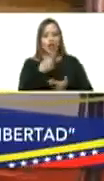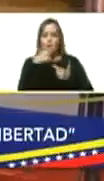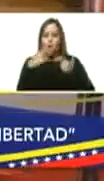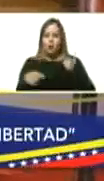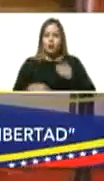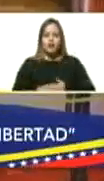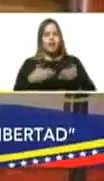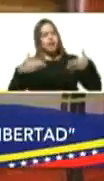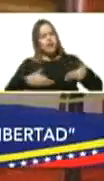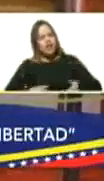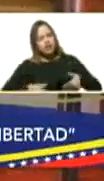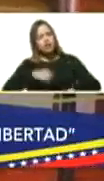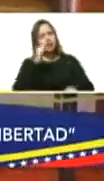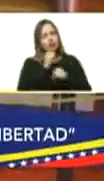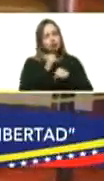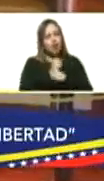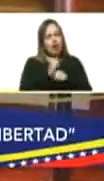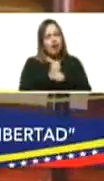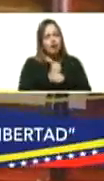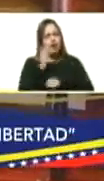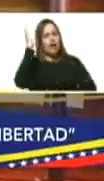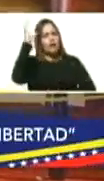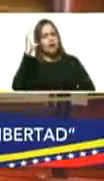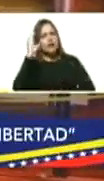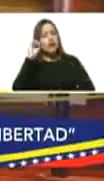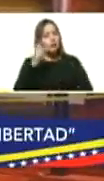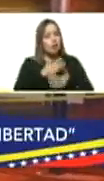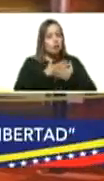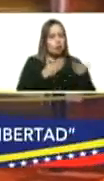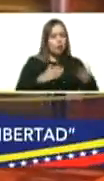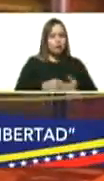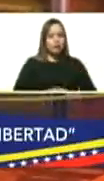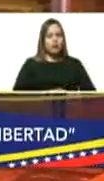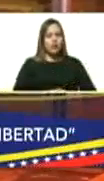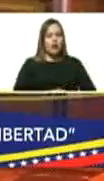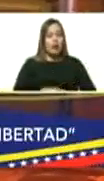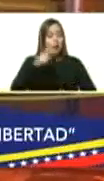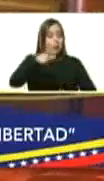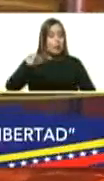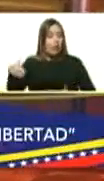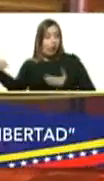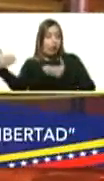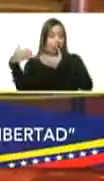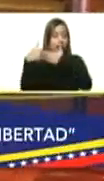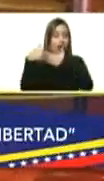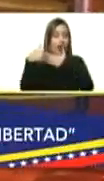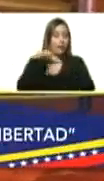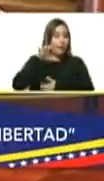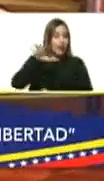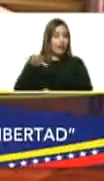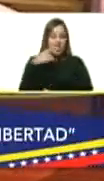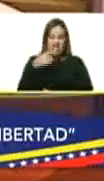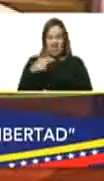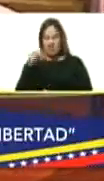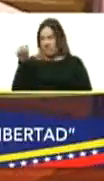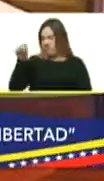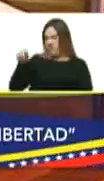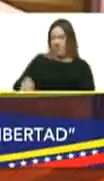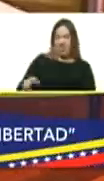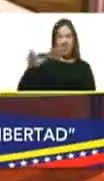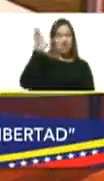con esfuerzo, con trabajo, con entereza y con dedicación. Para los enemigos de la patria, quienes pretendían decir que aquí